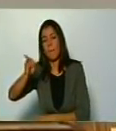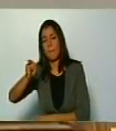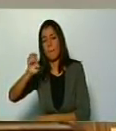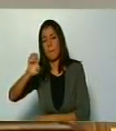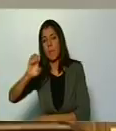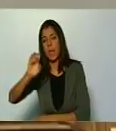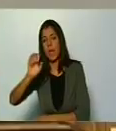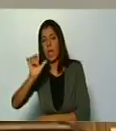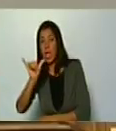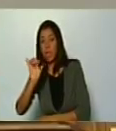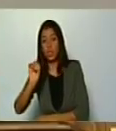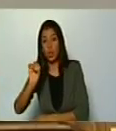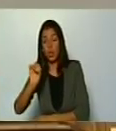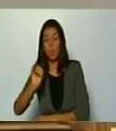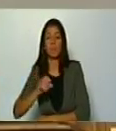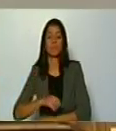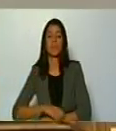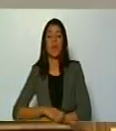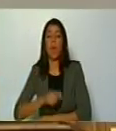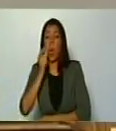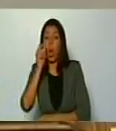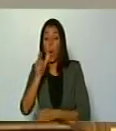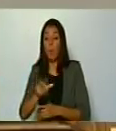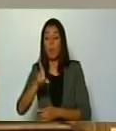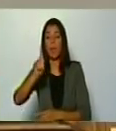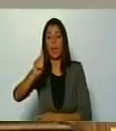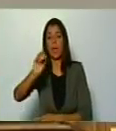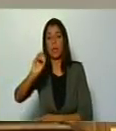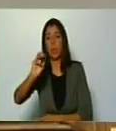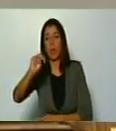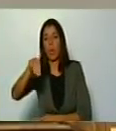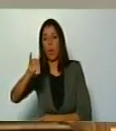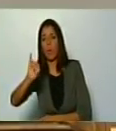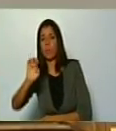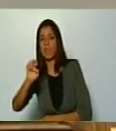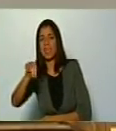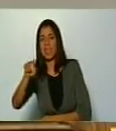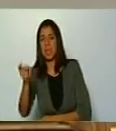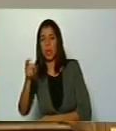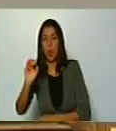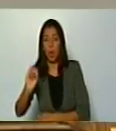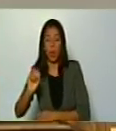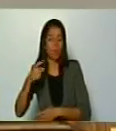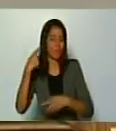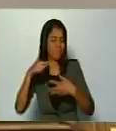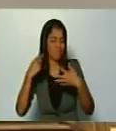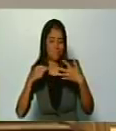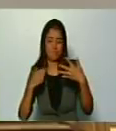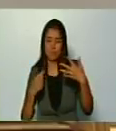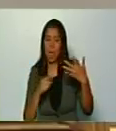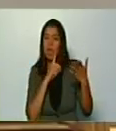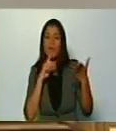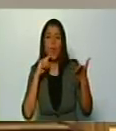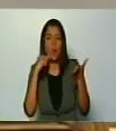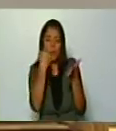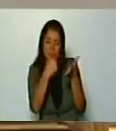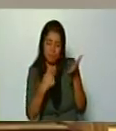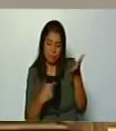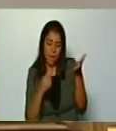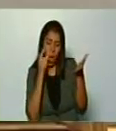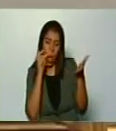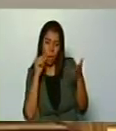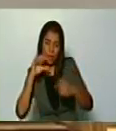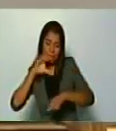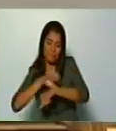¿verdad? Domingo Alberto Rangel, entre otros. Estoy hablando prácticamente de la